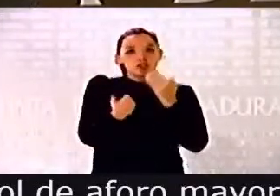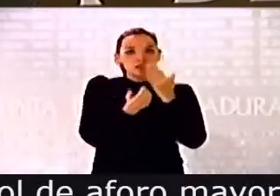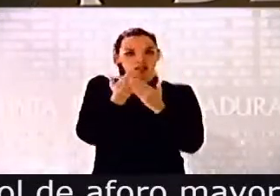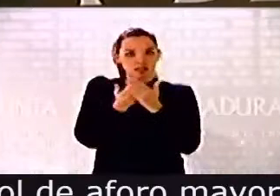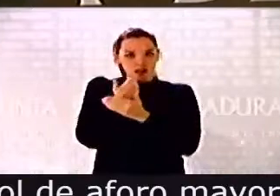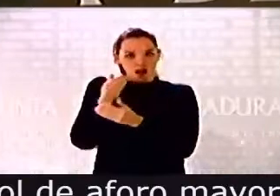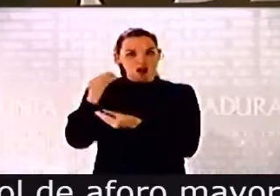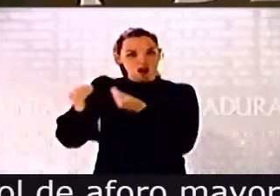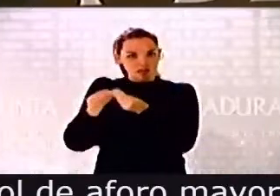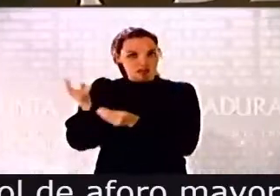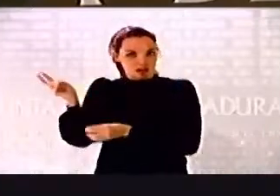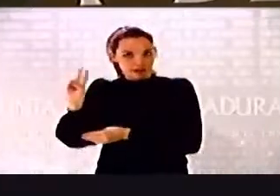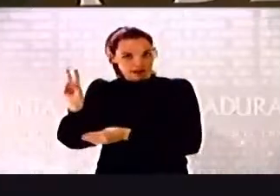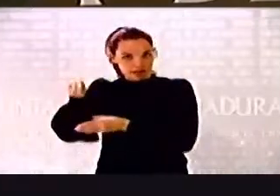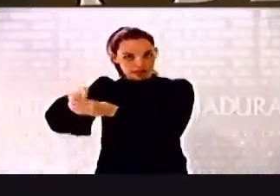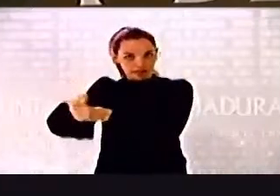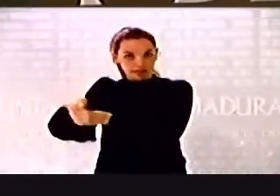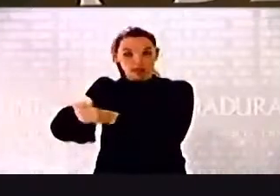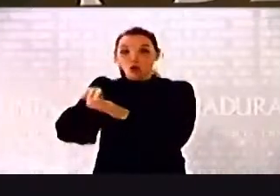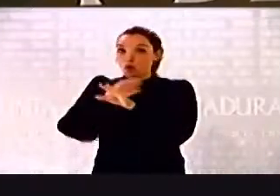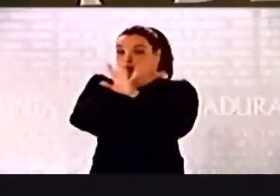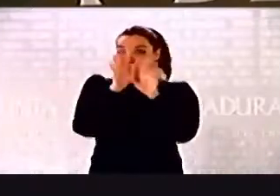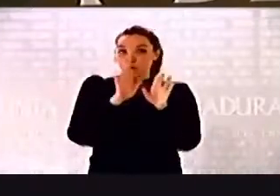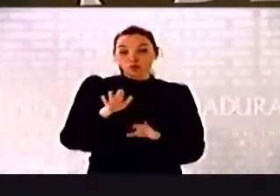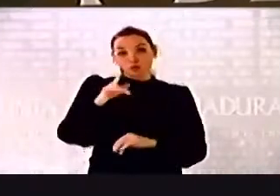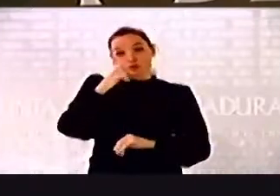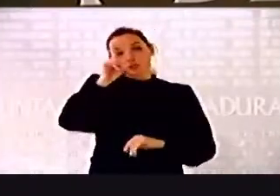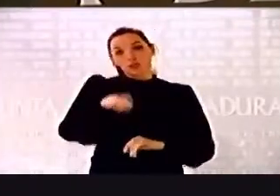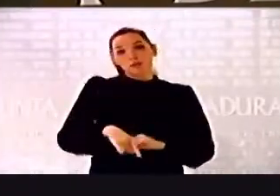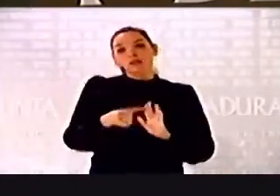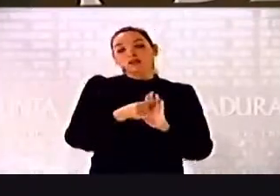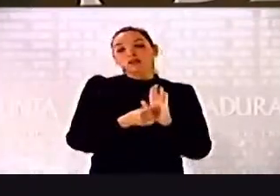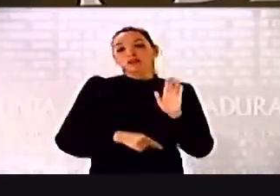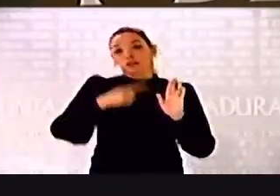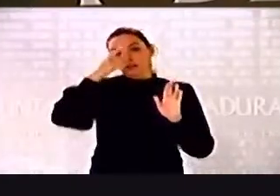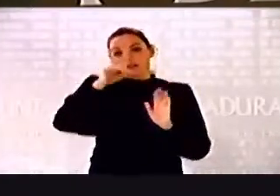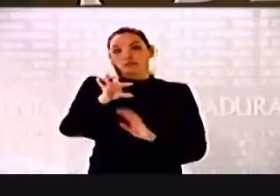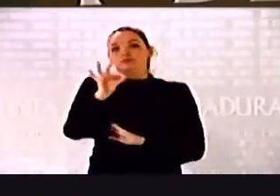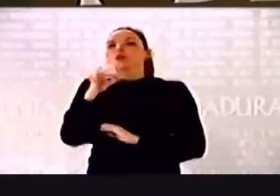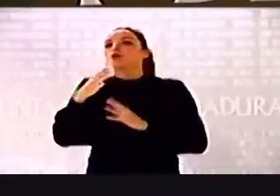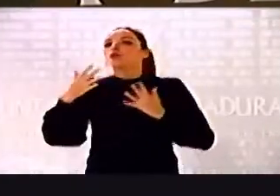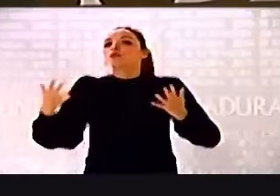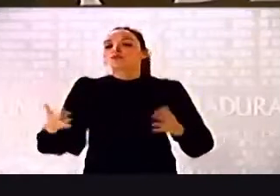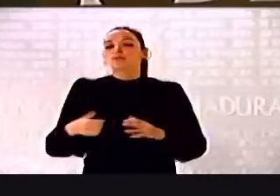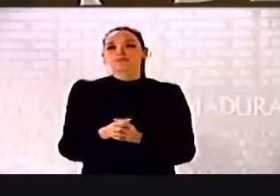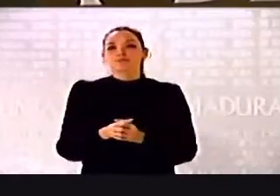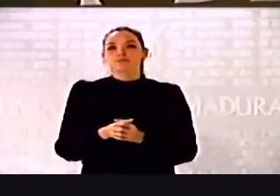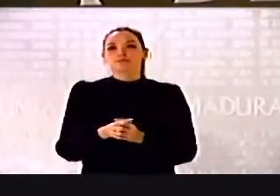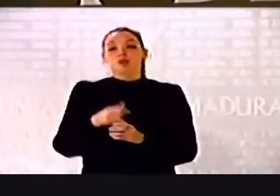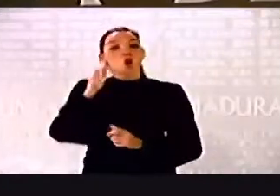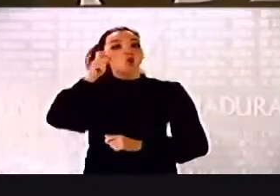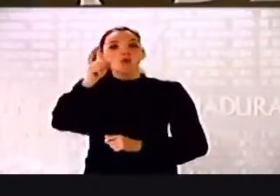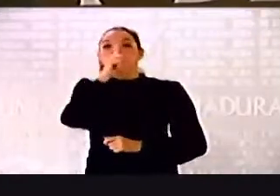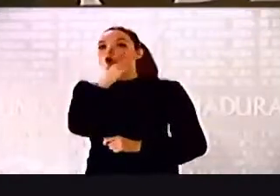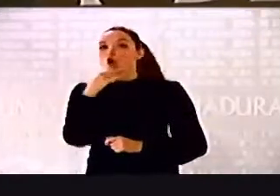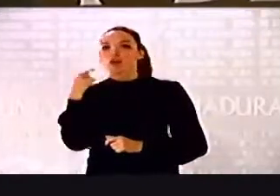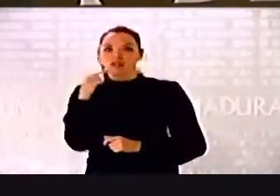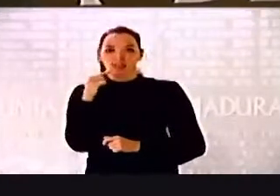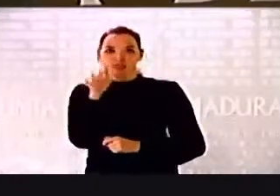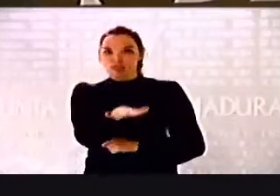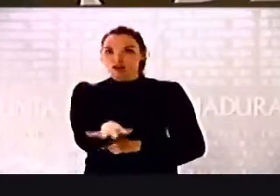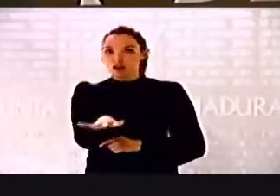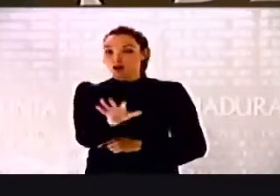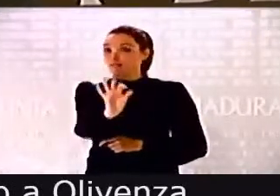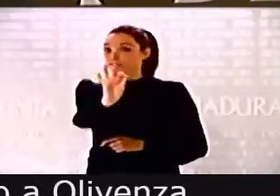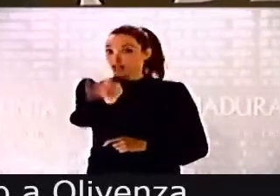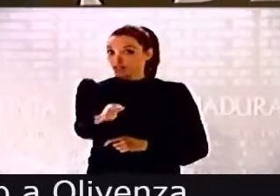Y, por último, hemos tomado decisiones también con respecto a la localidad de Olivenza. Es cierto que